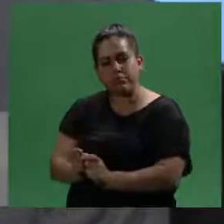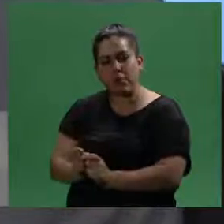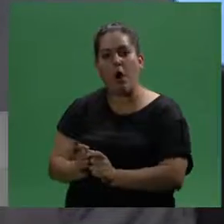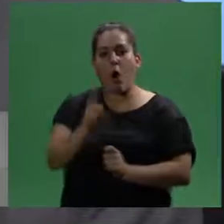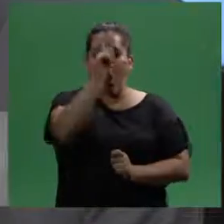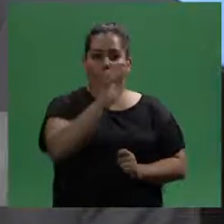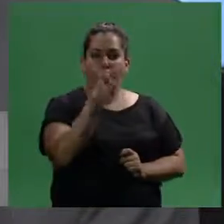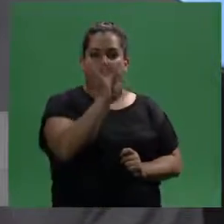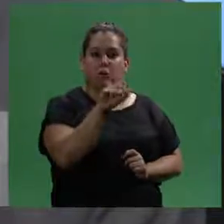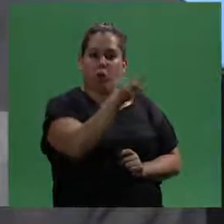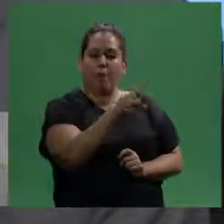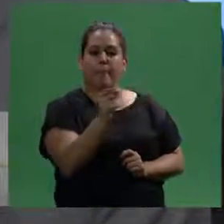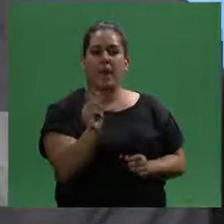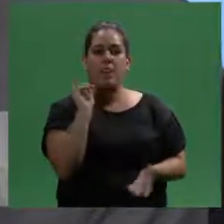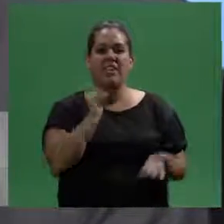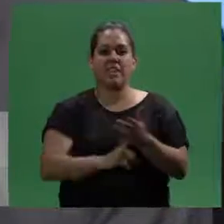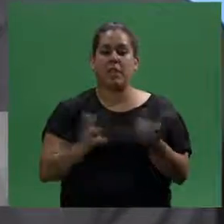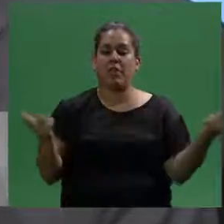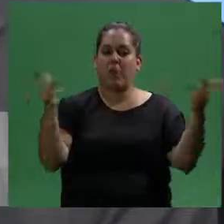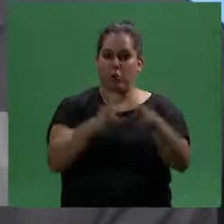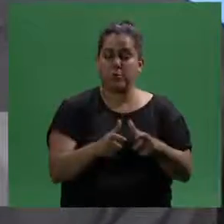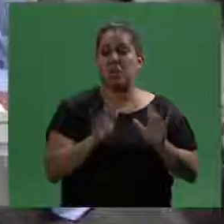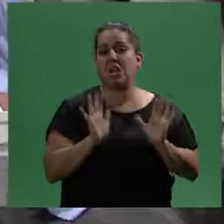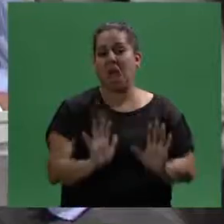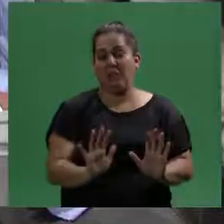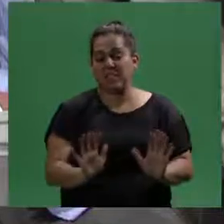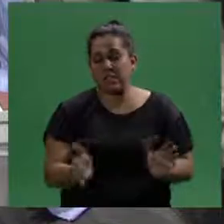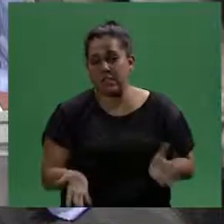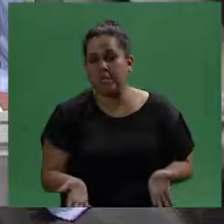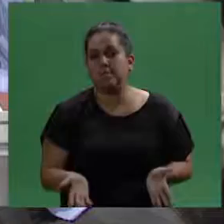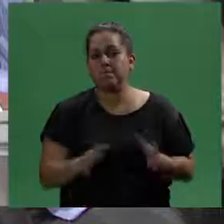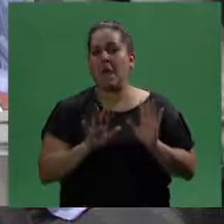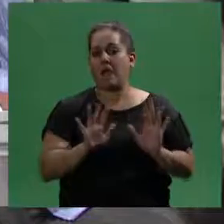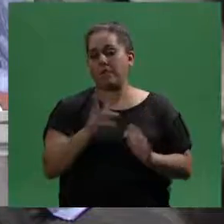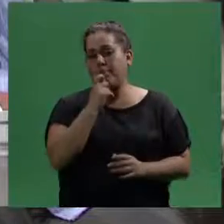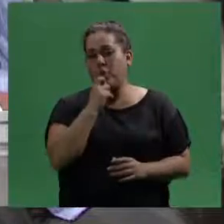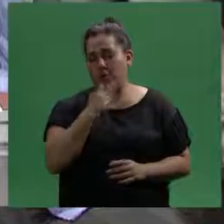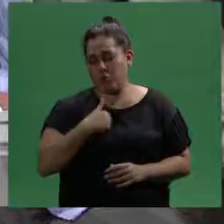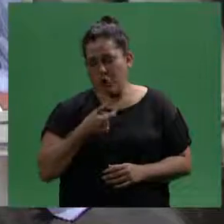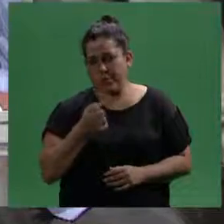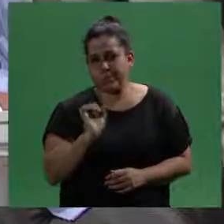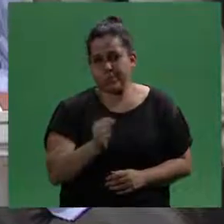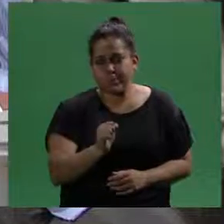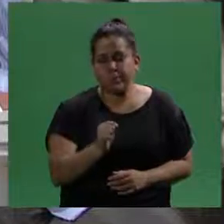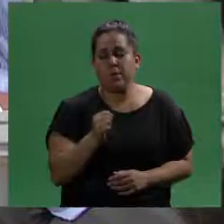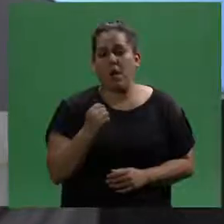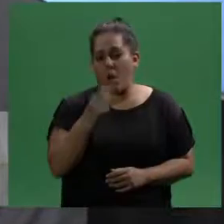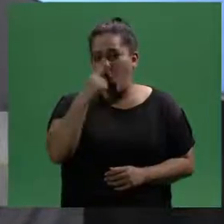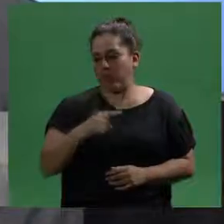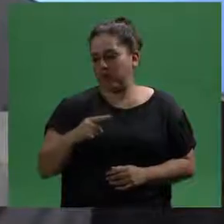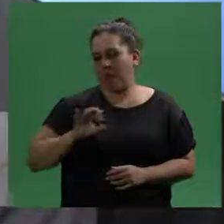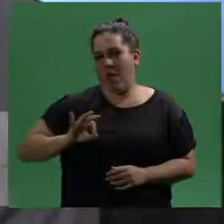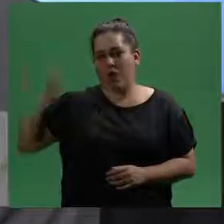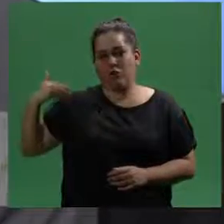a incorporar la opinión de ellos en los dictámenes de las comisiones. Y así, por ejemplo, a mí